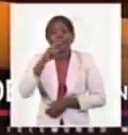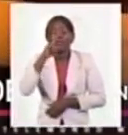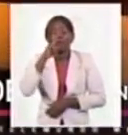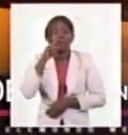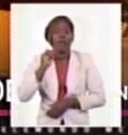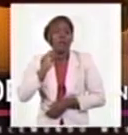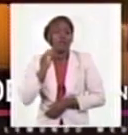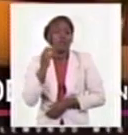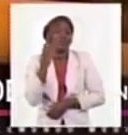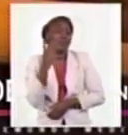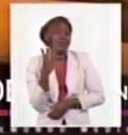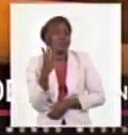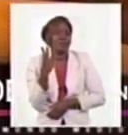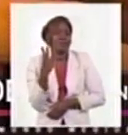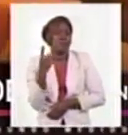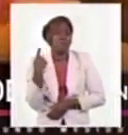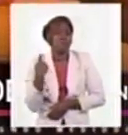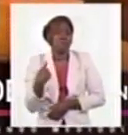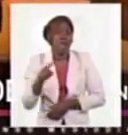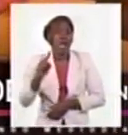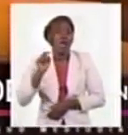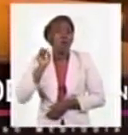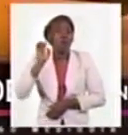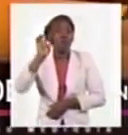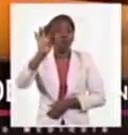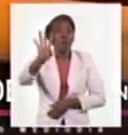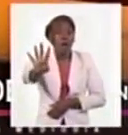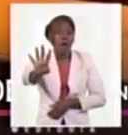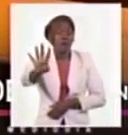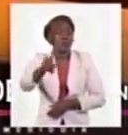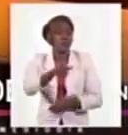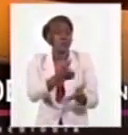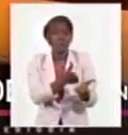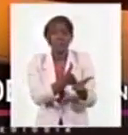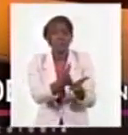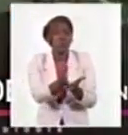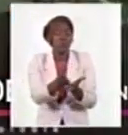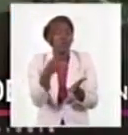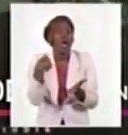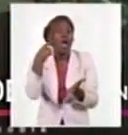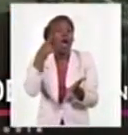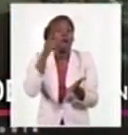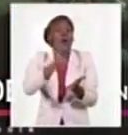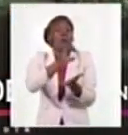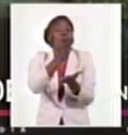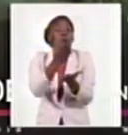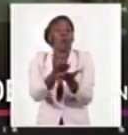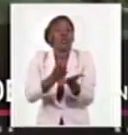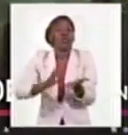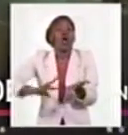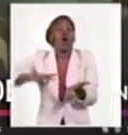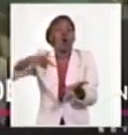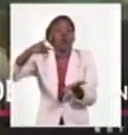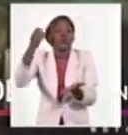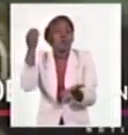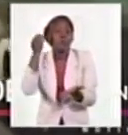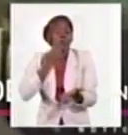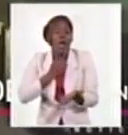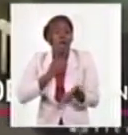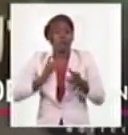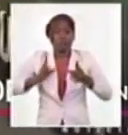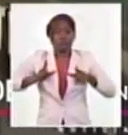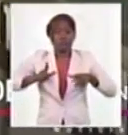a las elecciones. Está por verse si finalmente se va a presentar como candidato, presumiblemente sí lo va a